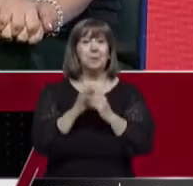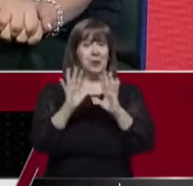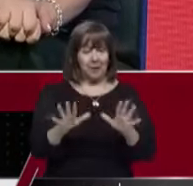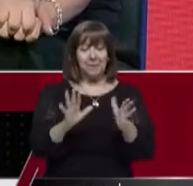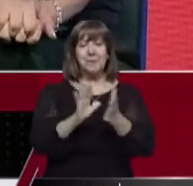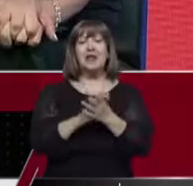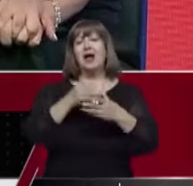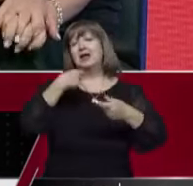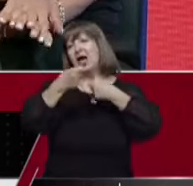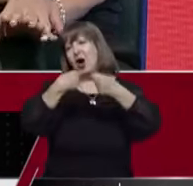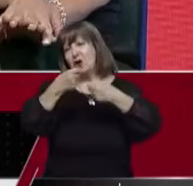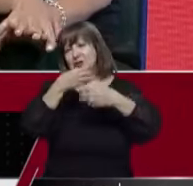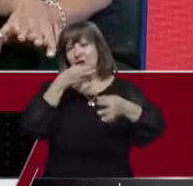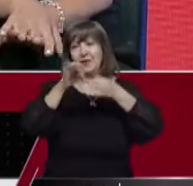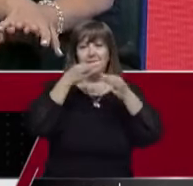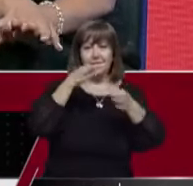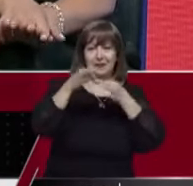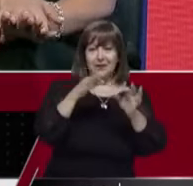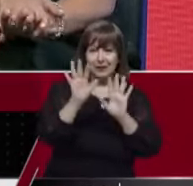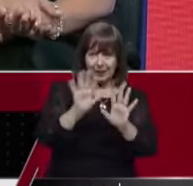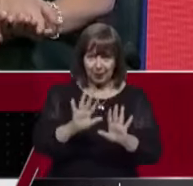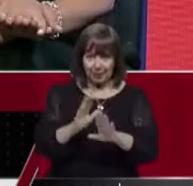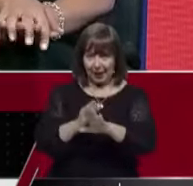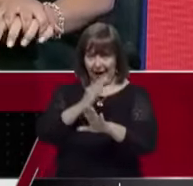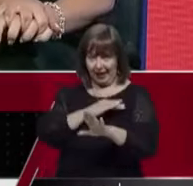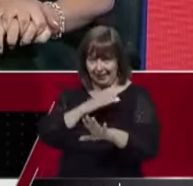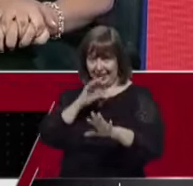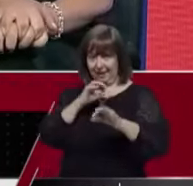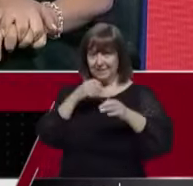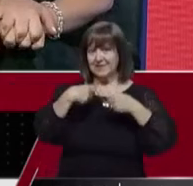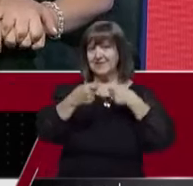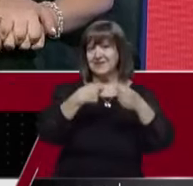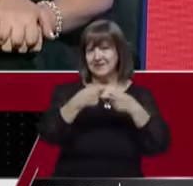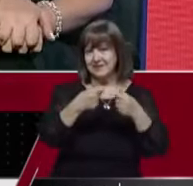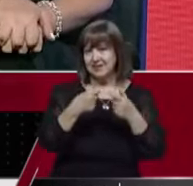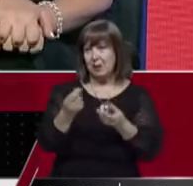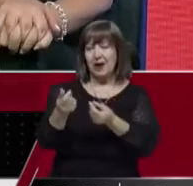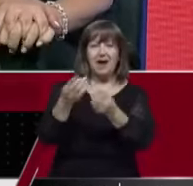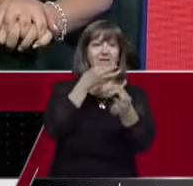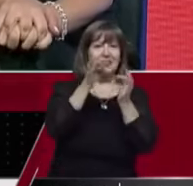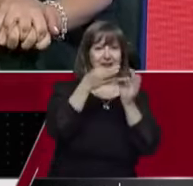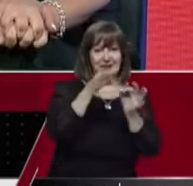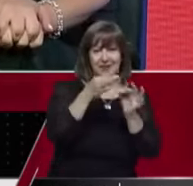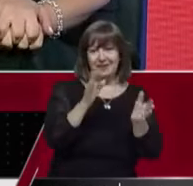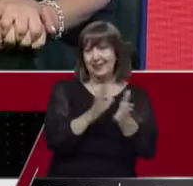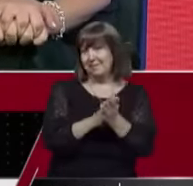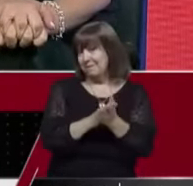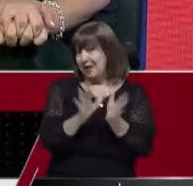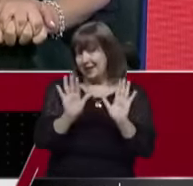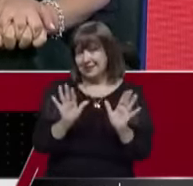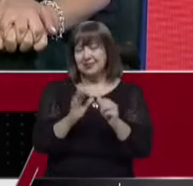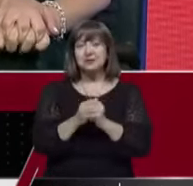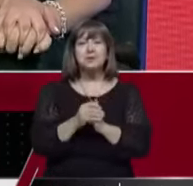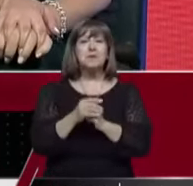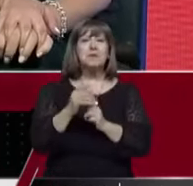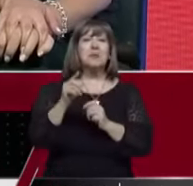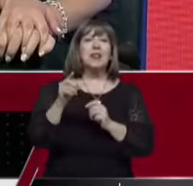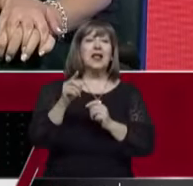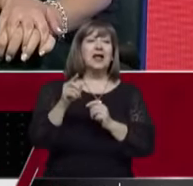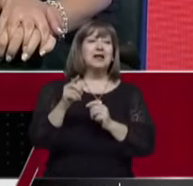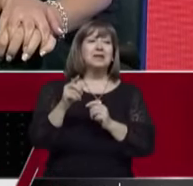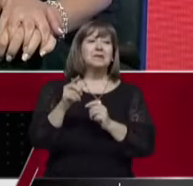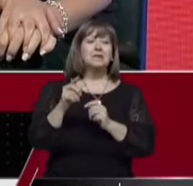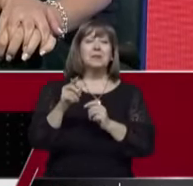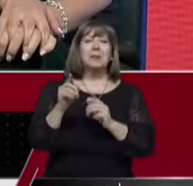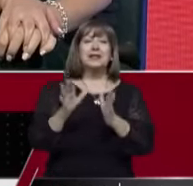Sí, sí, y acá sobre todo, viste, todo lo que pueden transformar en billetes, más vale, ¿no? Alguno decía ahí, tituló el New York